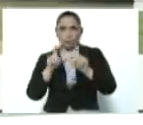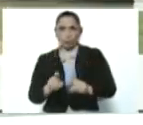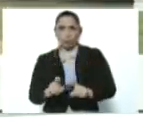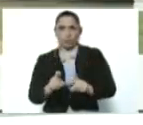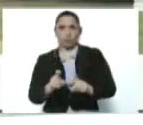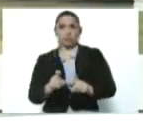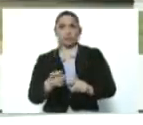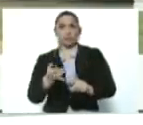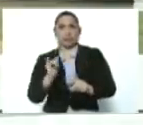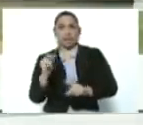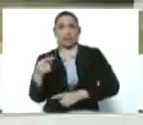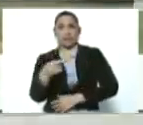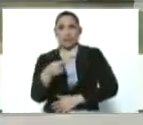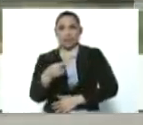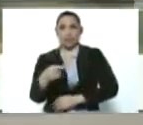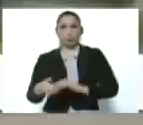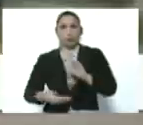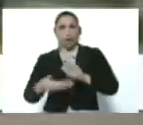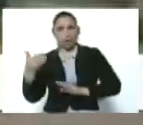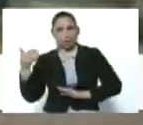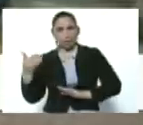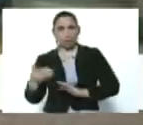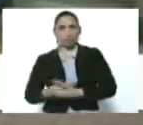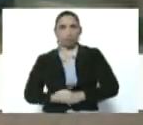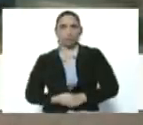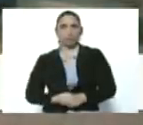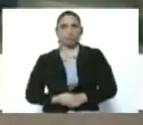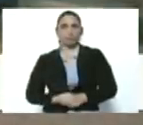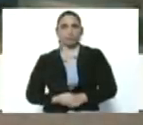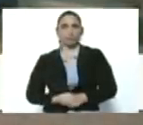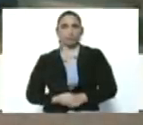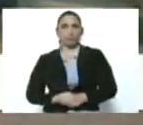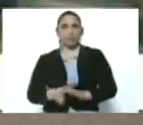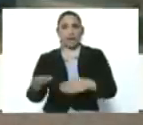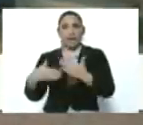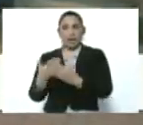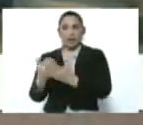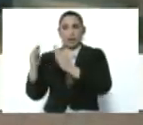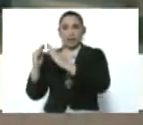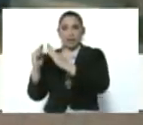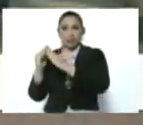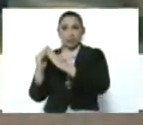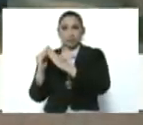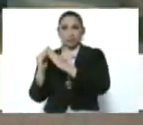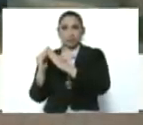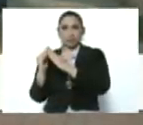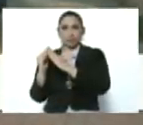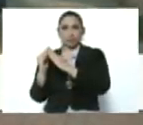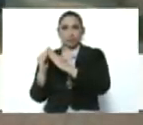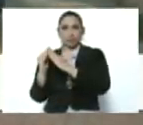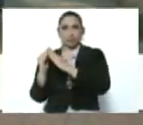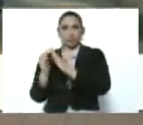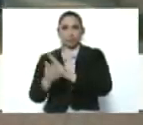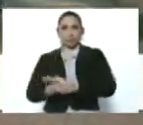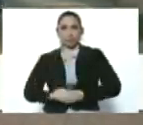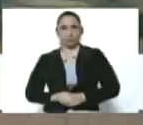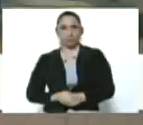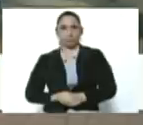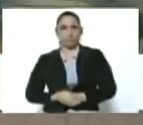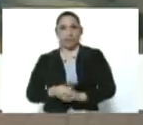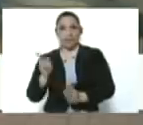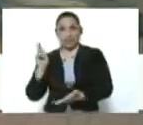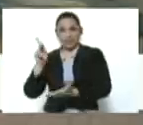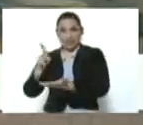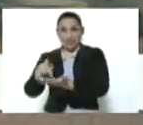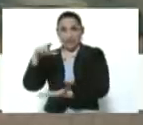si están negativos salen y los llevamos hasta su casa al llegar al